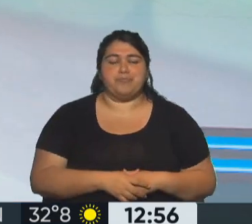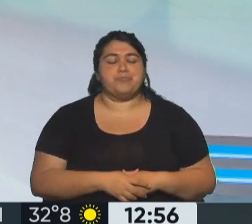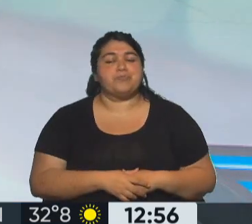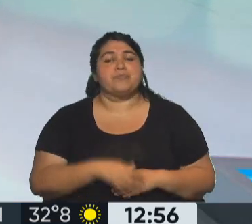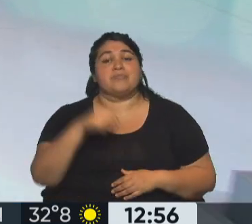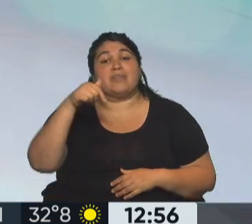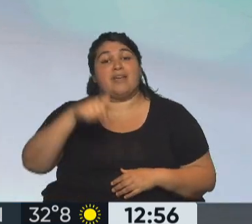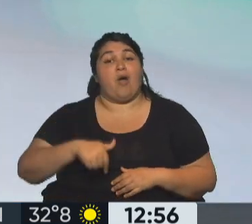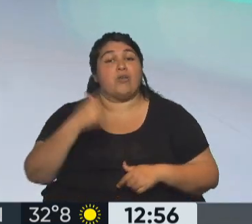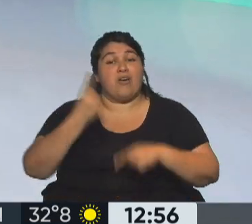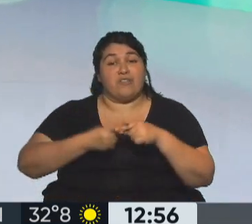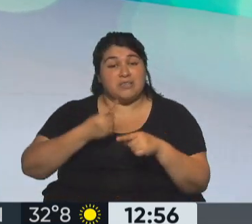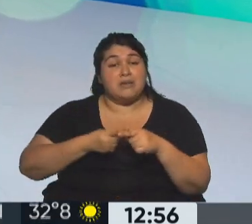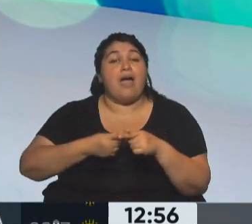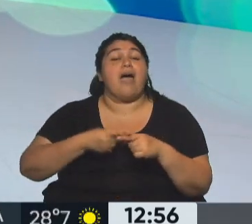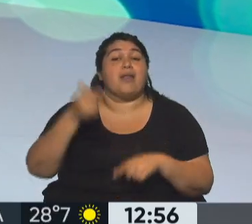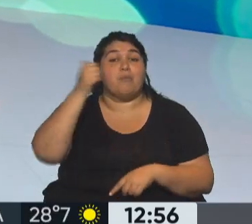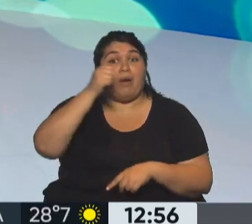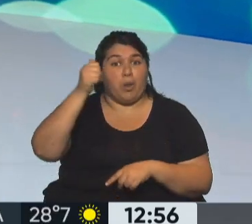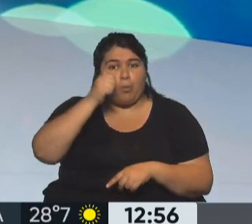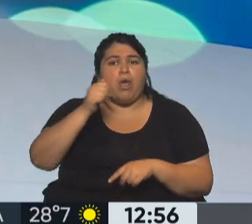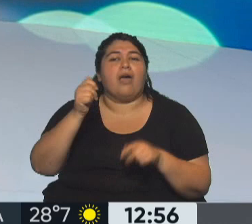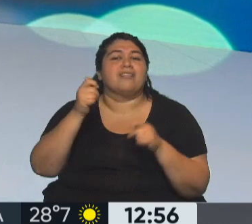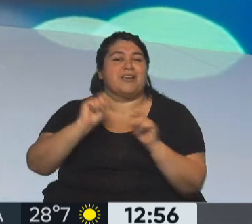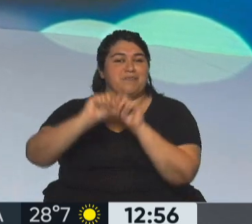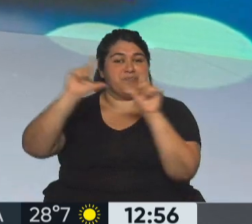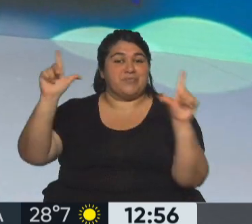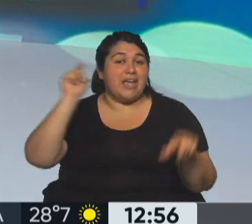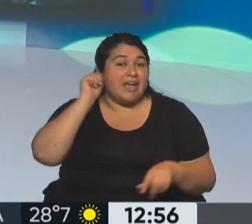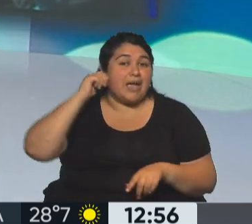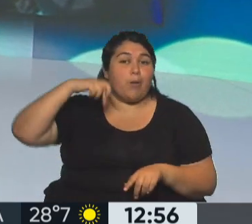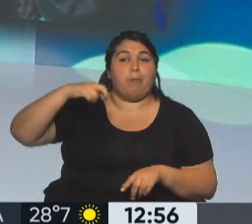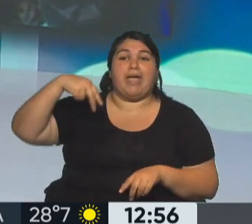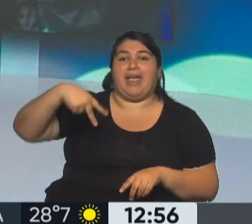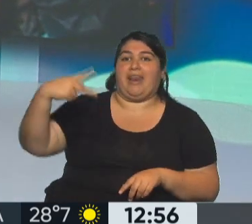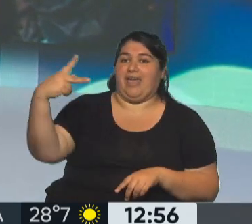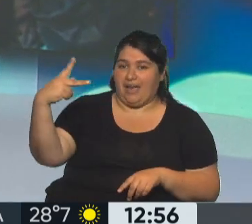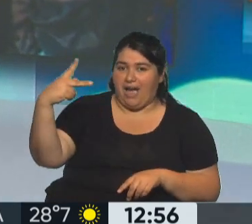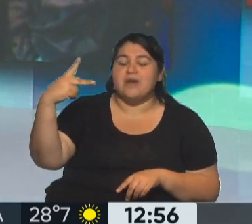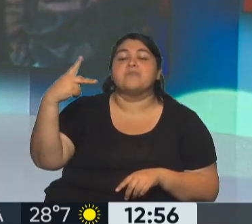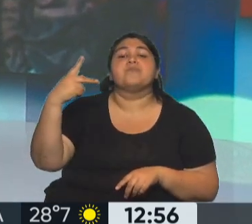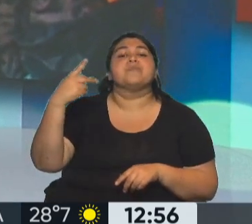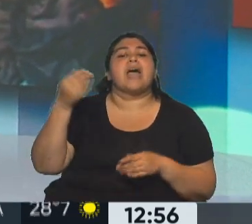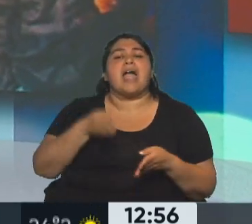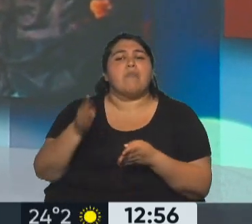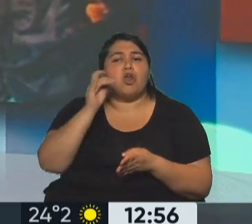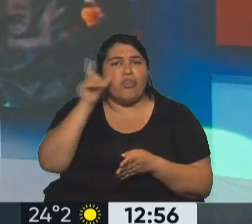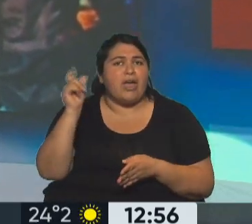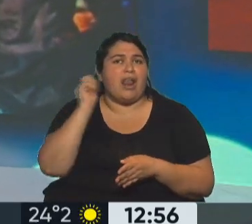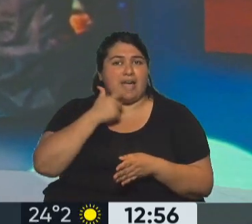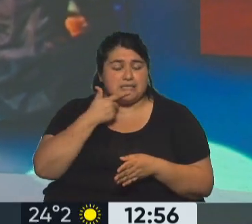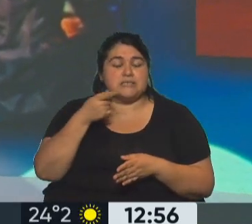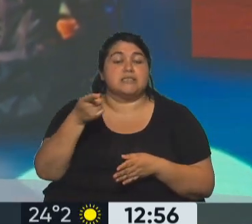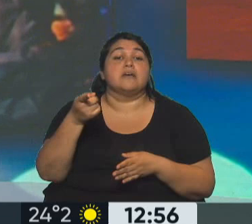En esta edición del Festival de Mar del Plata se proyectó el documental GPNK, El Camino del Gas, dirigido por Gianfranco